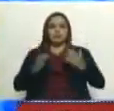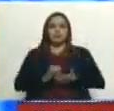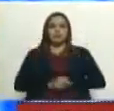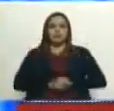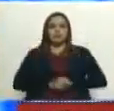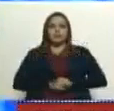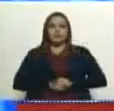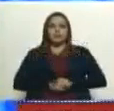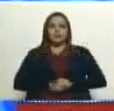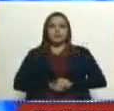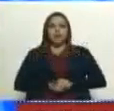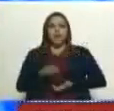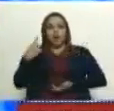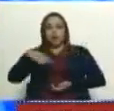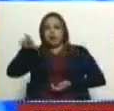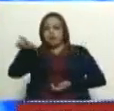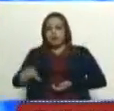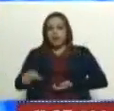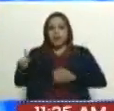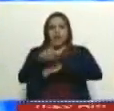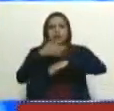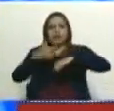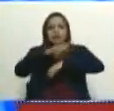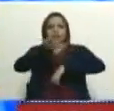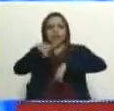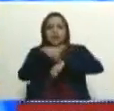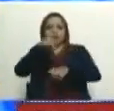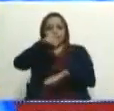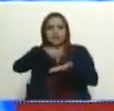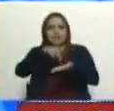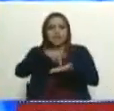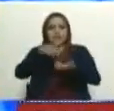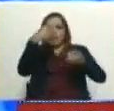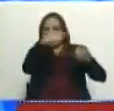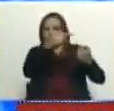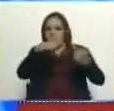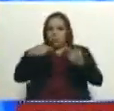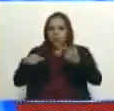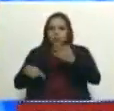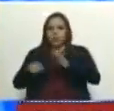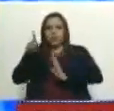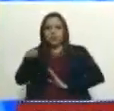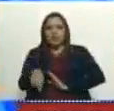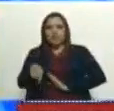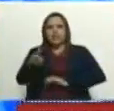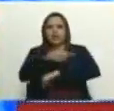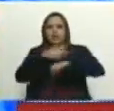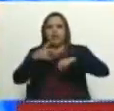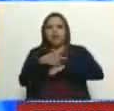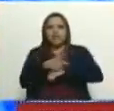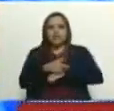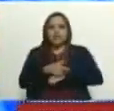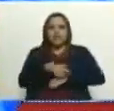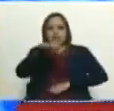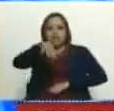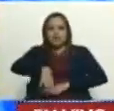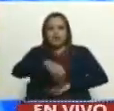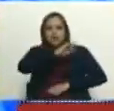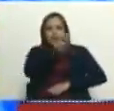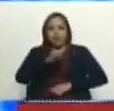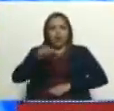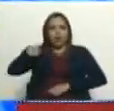A otros miembros del Gabinete de Gobierno Nacional y a los miembros del Gabinete Regional que hoy nos acompañan en